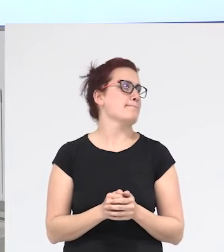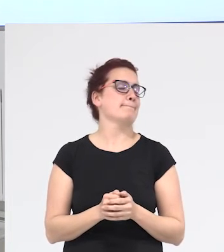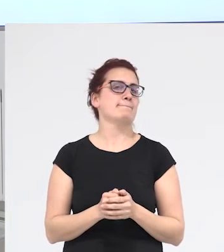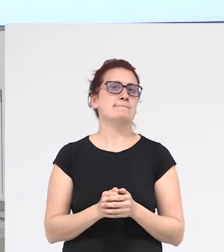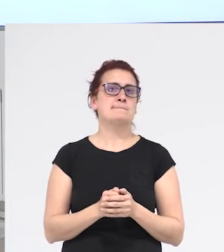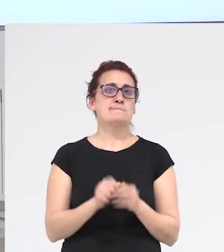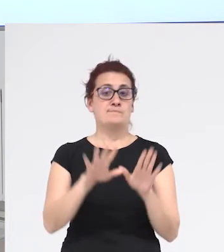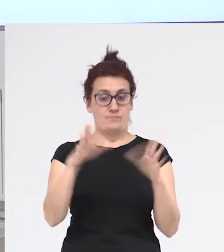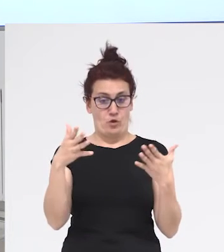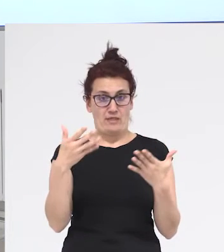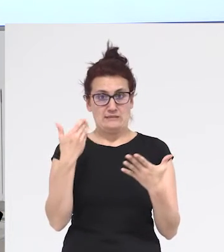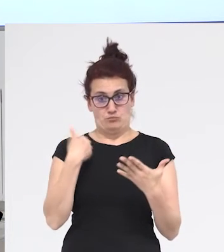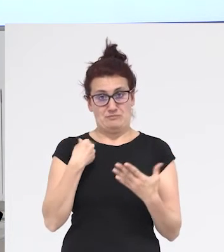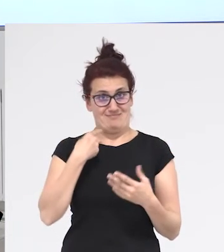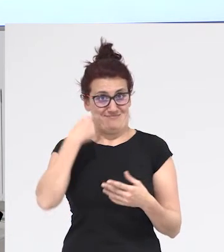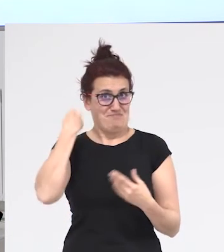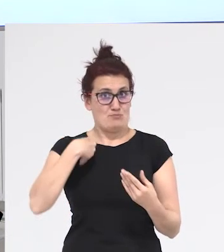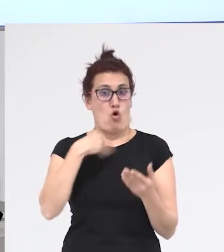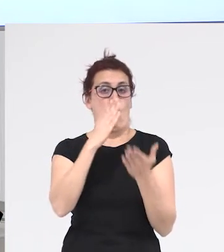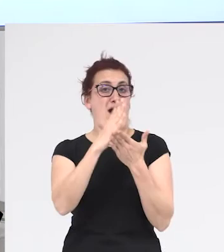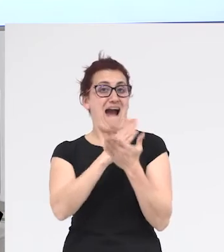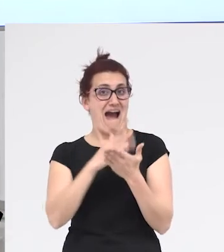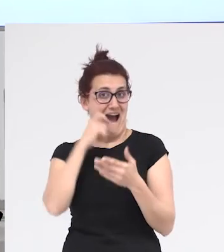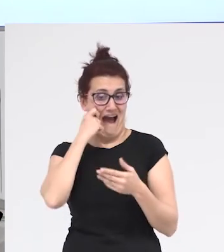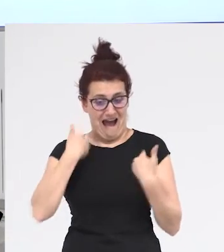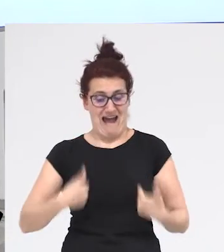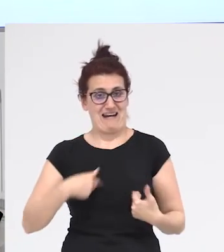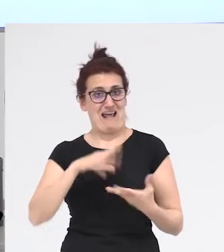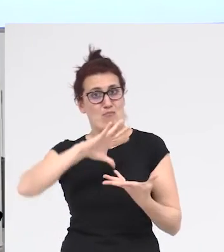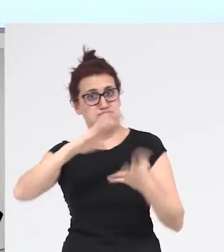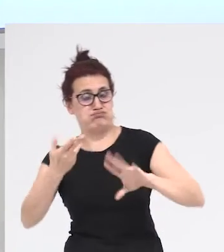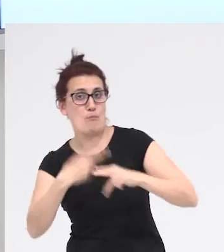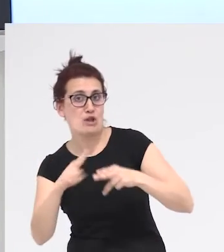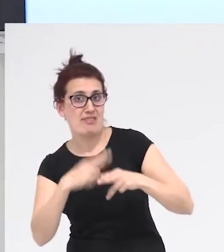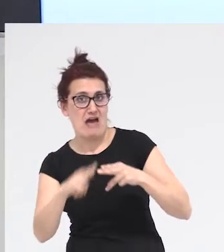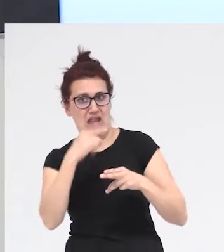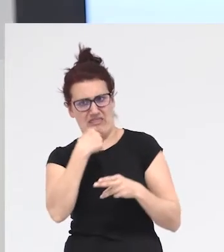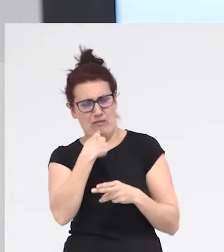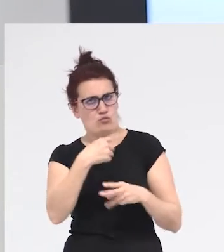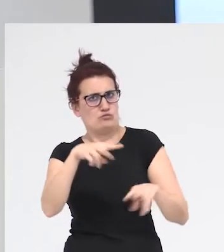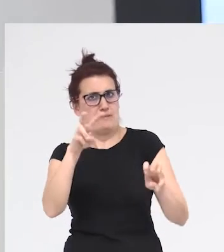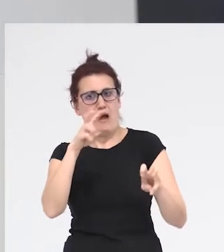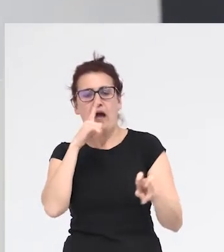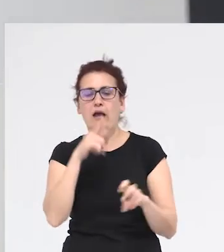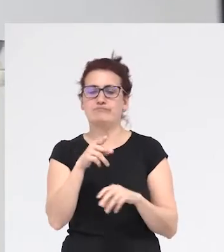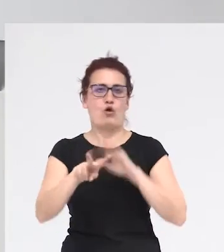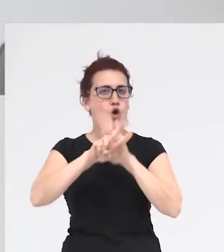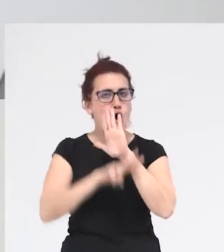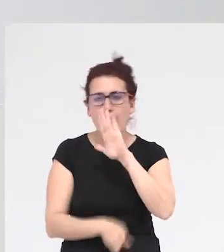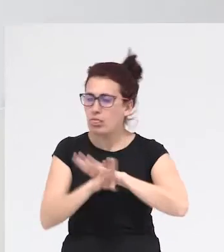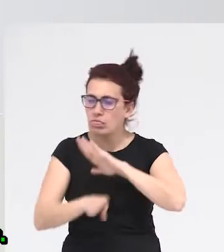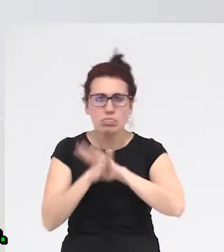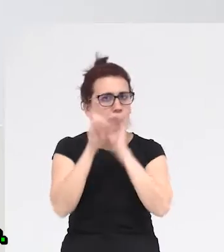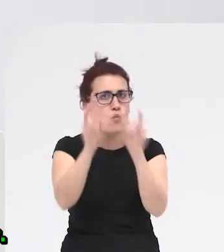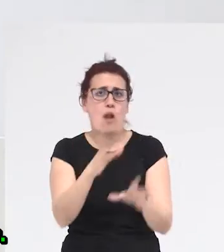en esta idea de politizar la carne, de hablar de disidencia corporal, de cuerpos que se salen, que no salimos de la norma por distintos